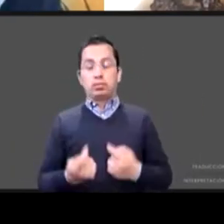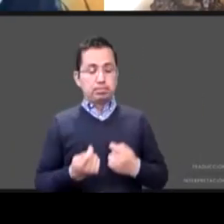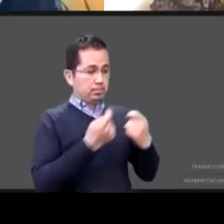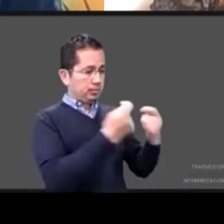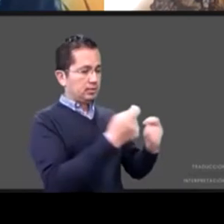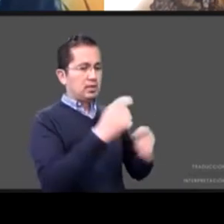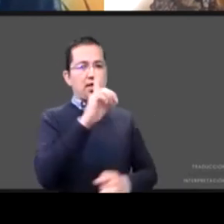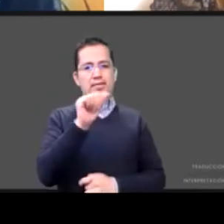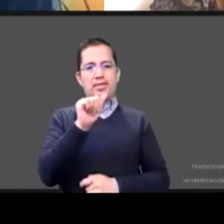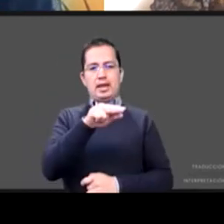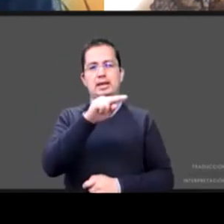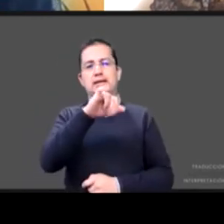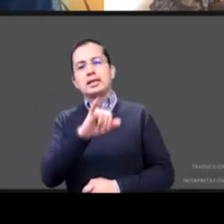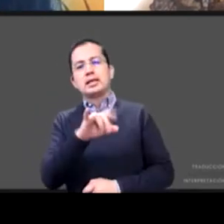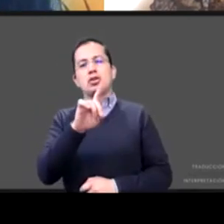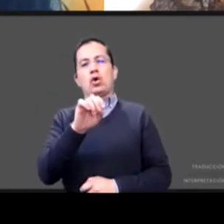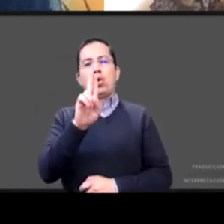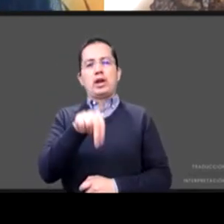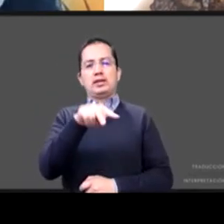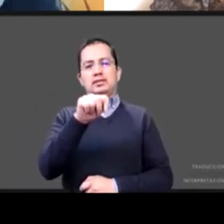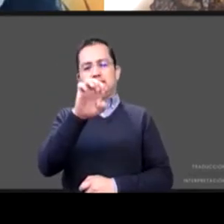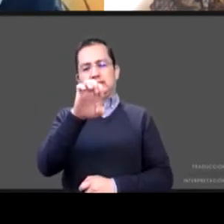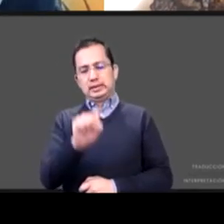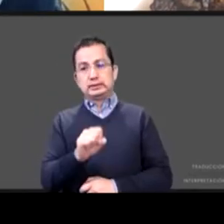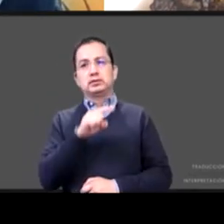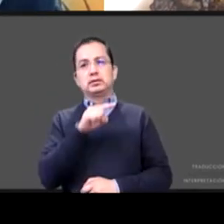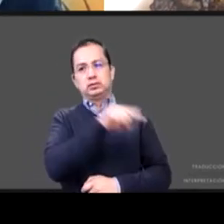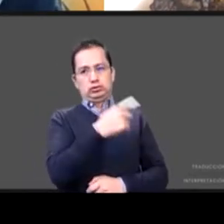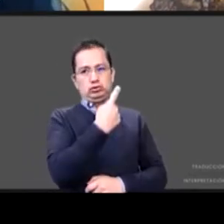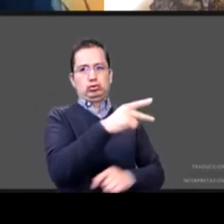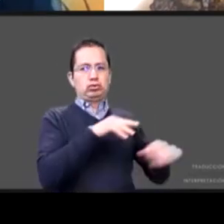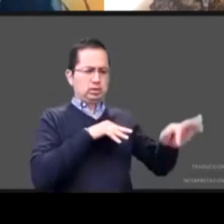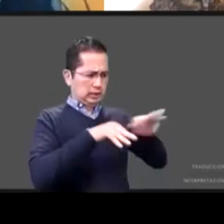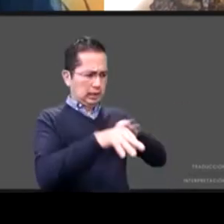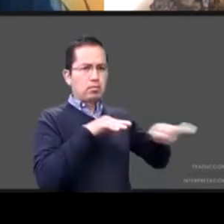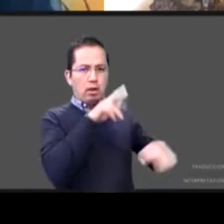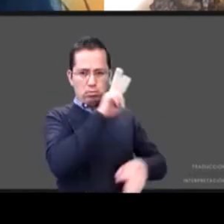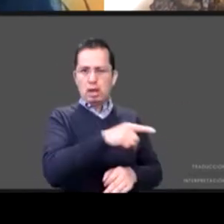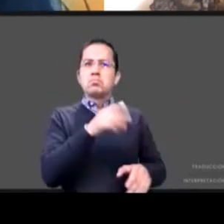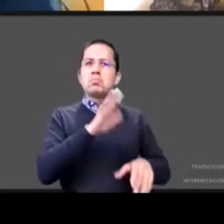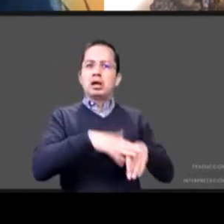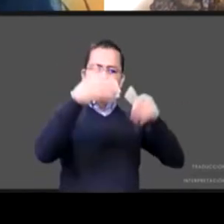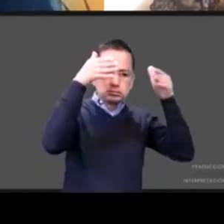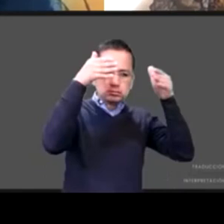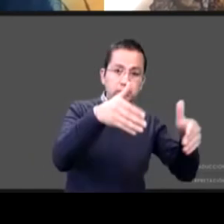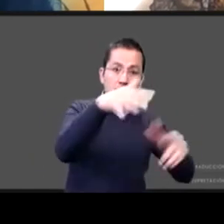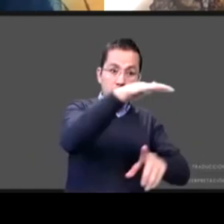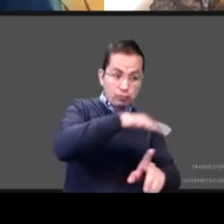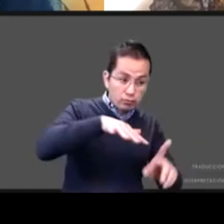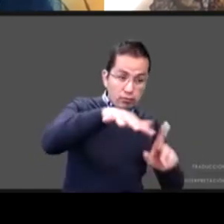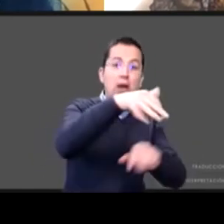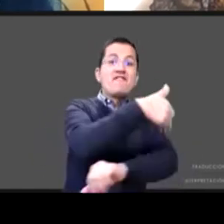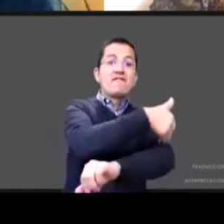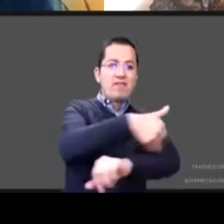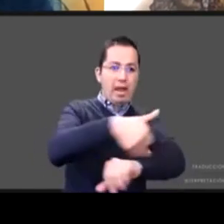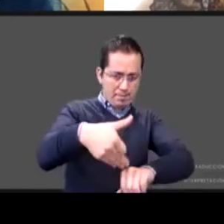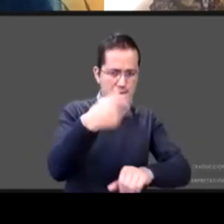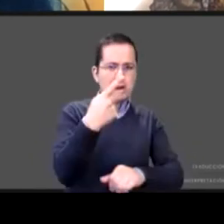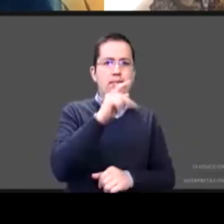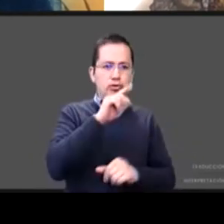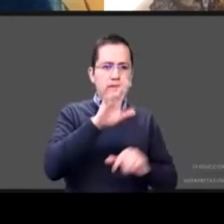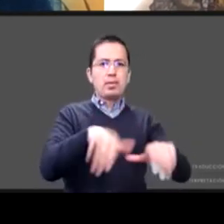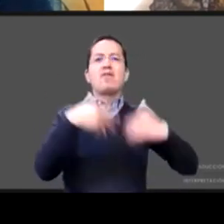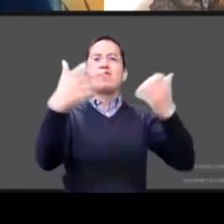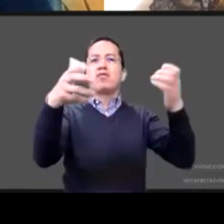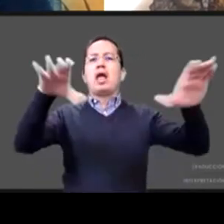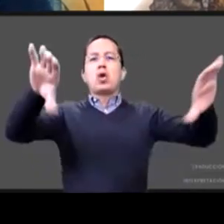el trabajo de CERA, que no solamente atienden el ámbito de la familia, sino que van todavía a otros entornos comunitarios, también para la